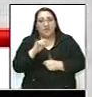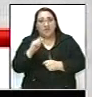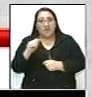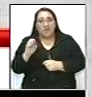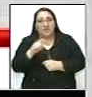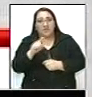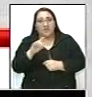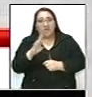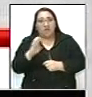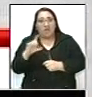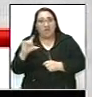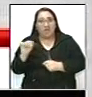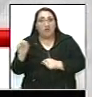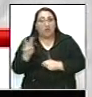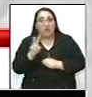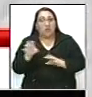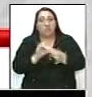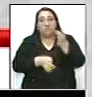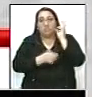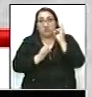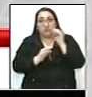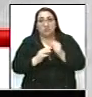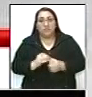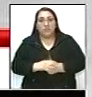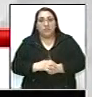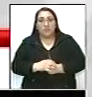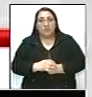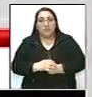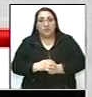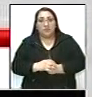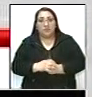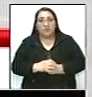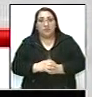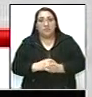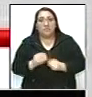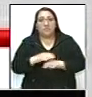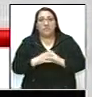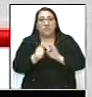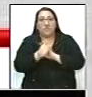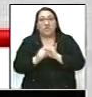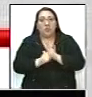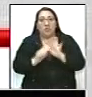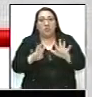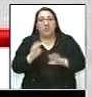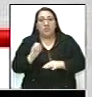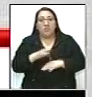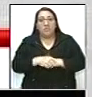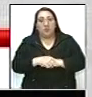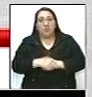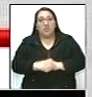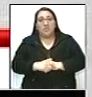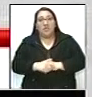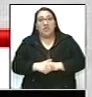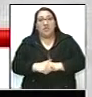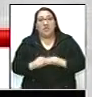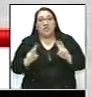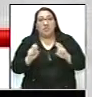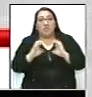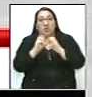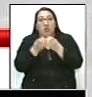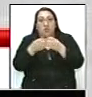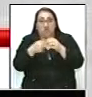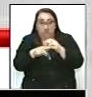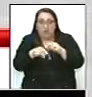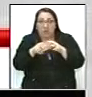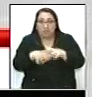Ceballos. Ambos hicieron una exposición sobre el artículo 90 referido precisamente al tema de la bicameralidad.